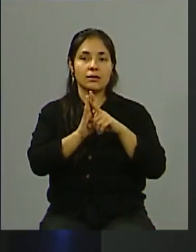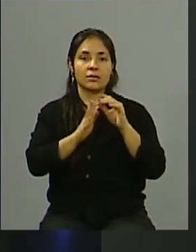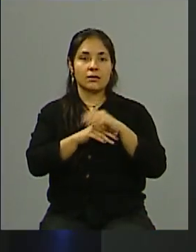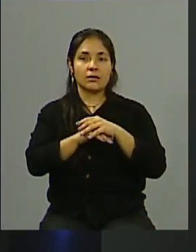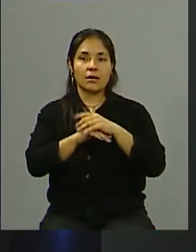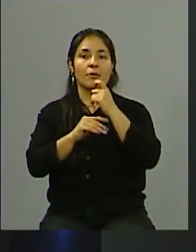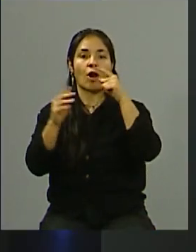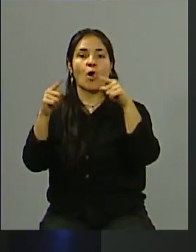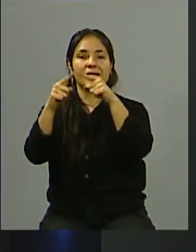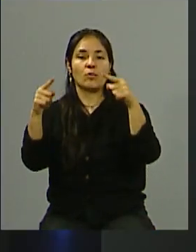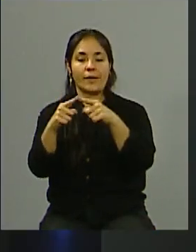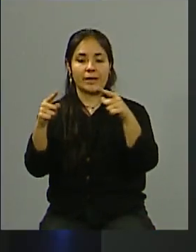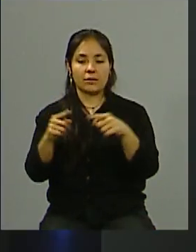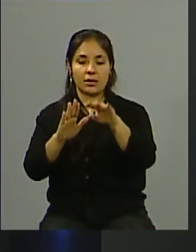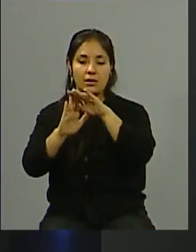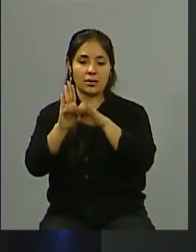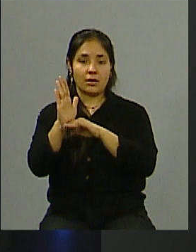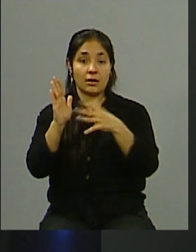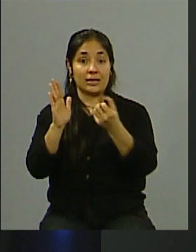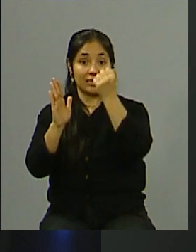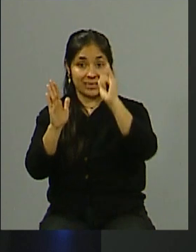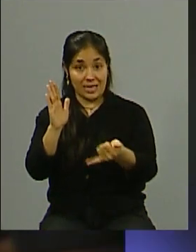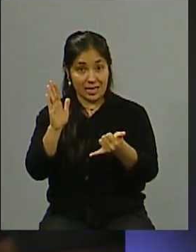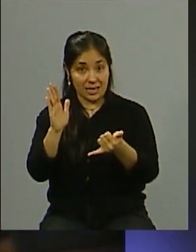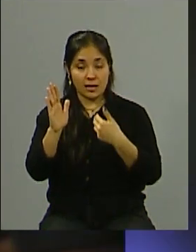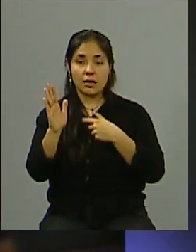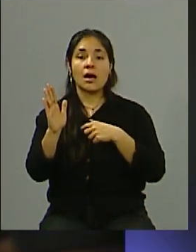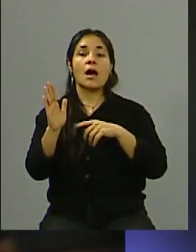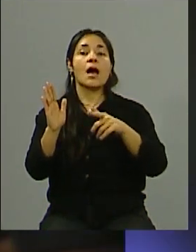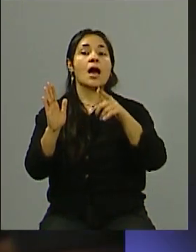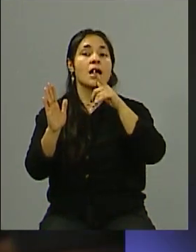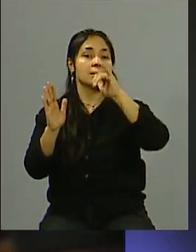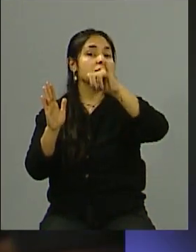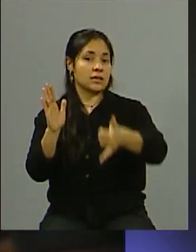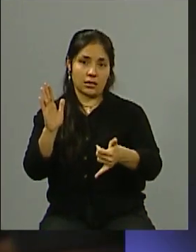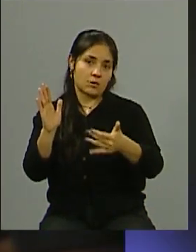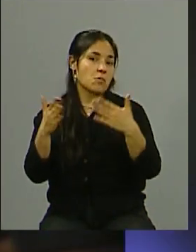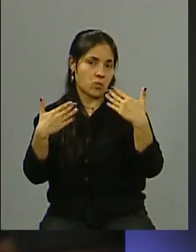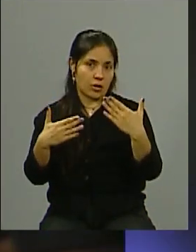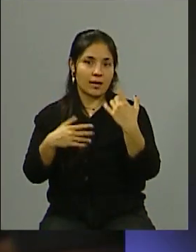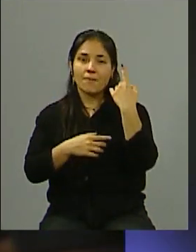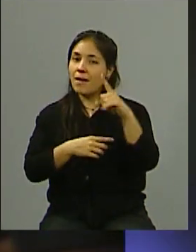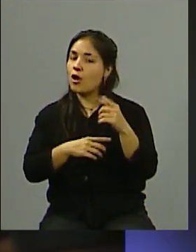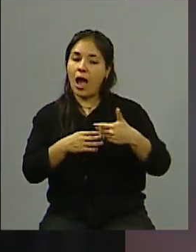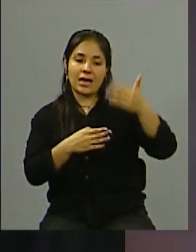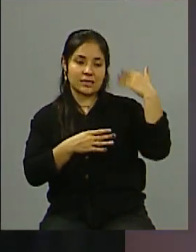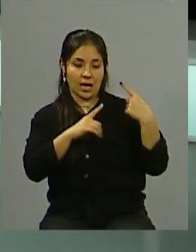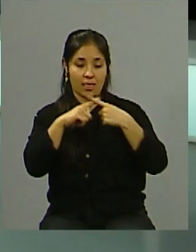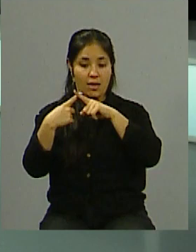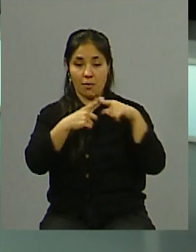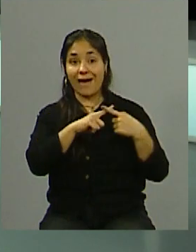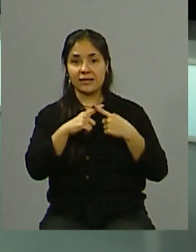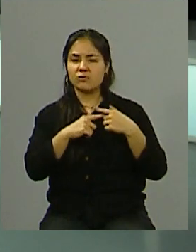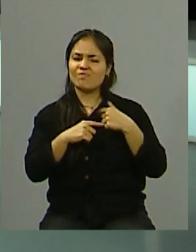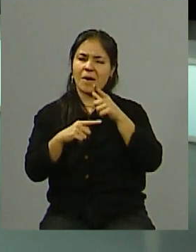que han sido creados? El debate sirve. Lo de ayer no sé si fue un debate y el de Mendoza no fue un